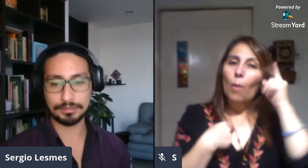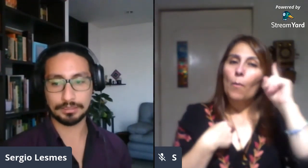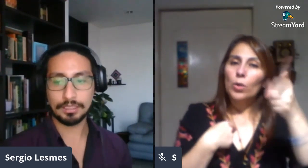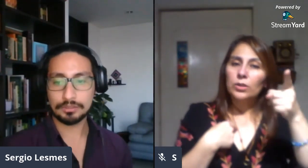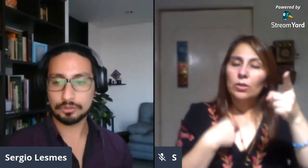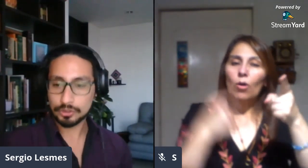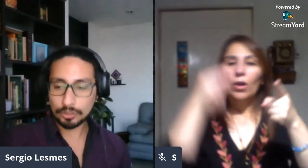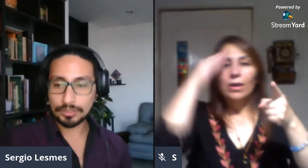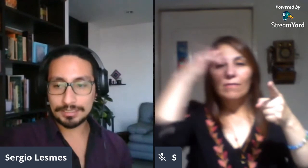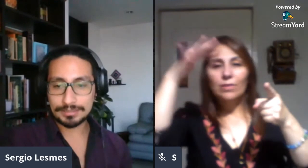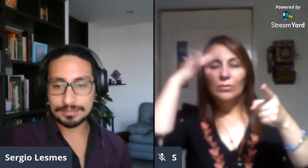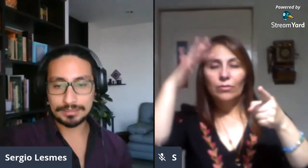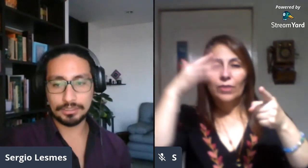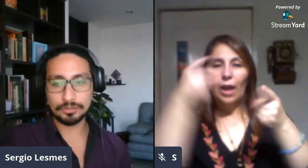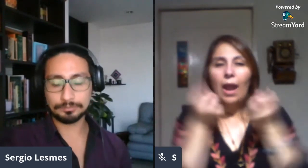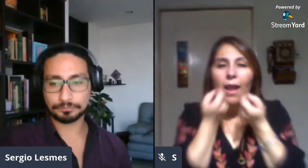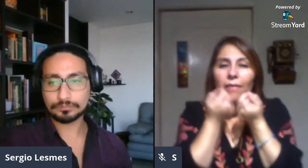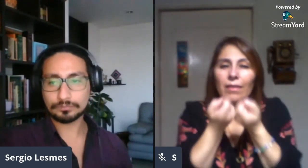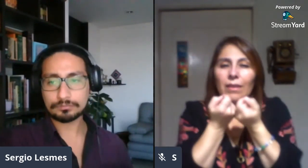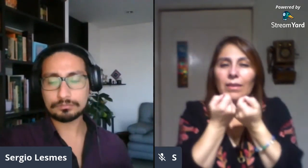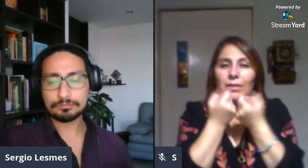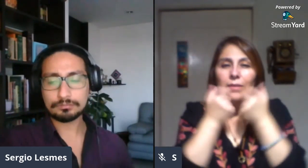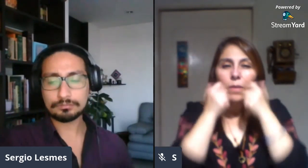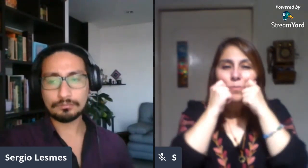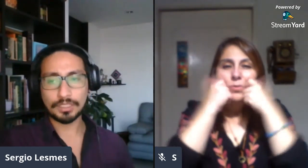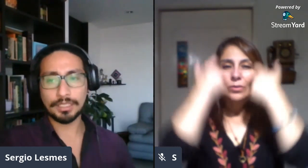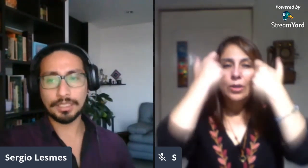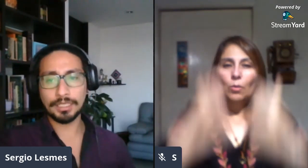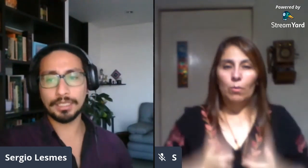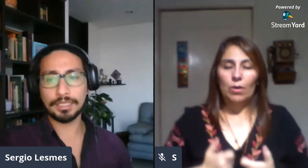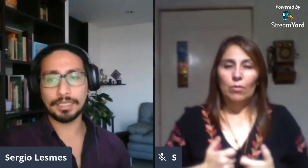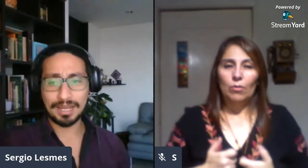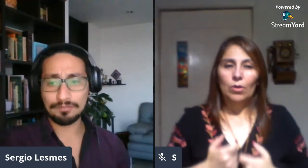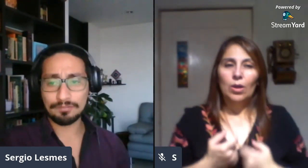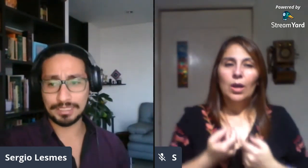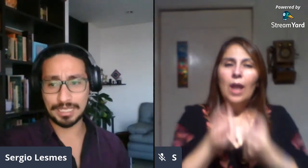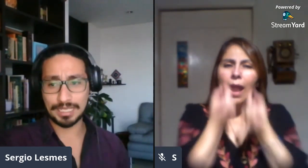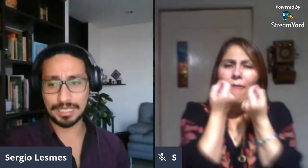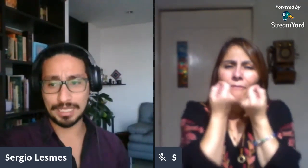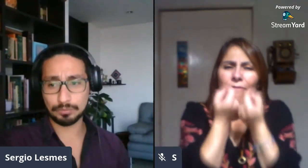sentido el tema de la fragilidad es muy importante, porque